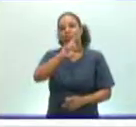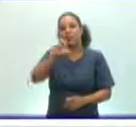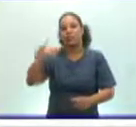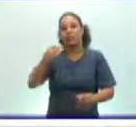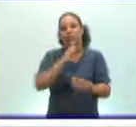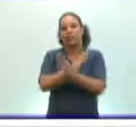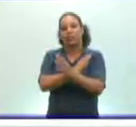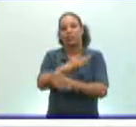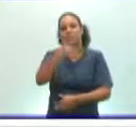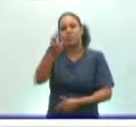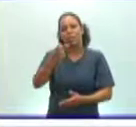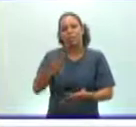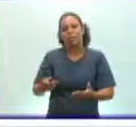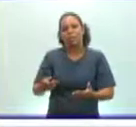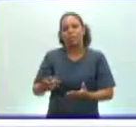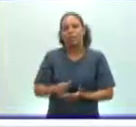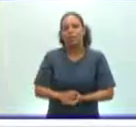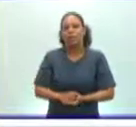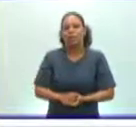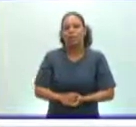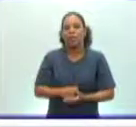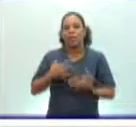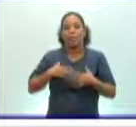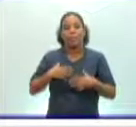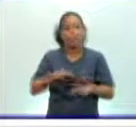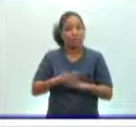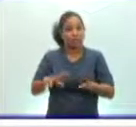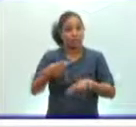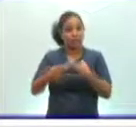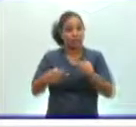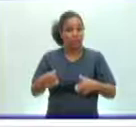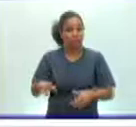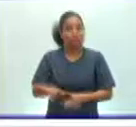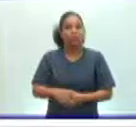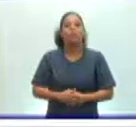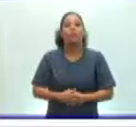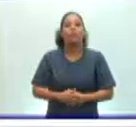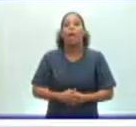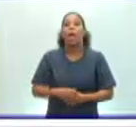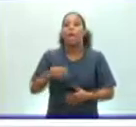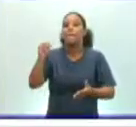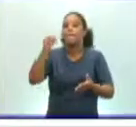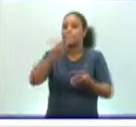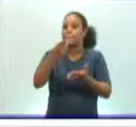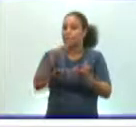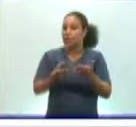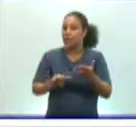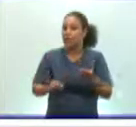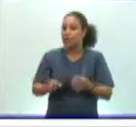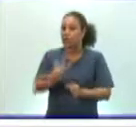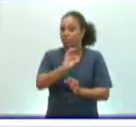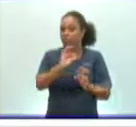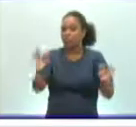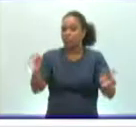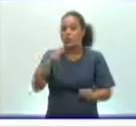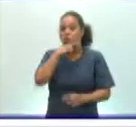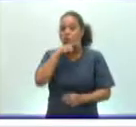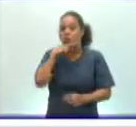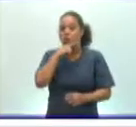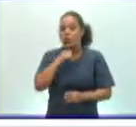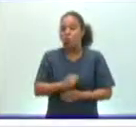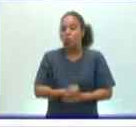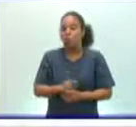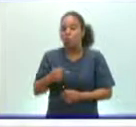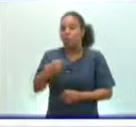marcar en la figura. Espero que ya lo hayas hecho. Marcamos el segmento BO con